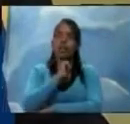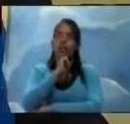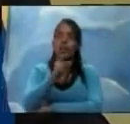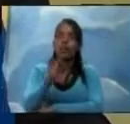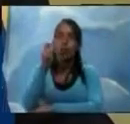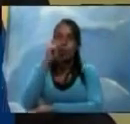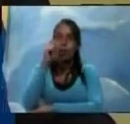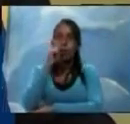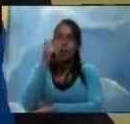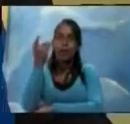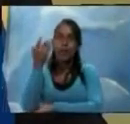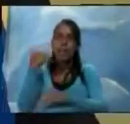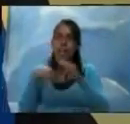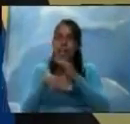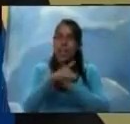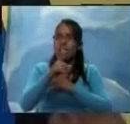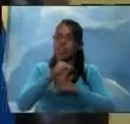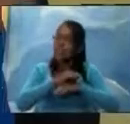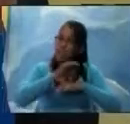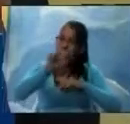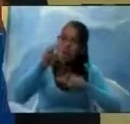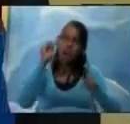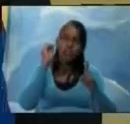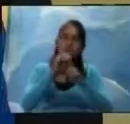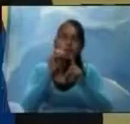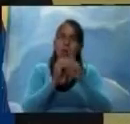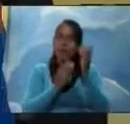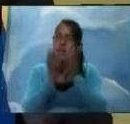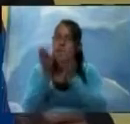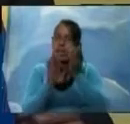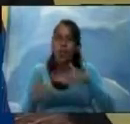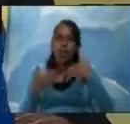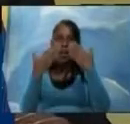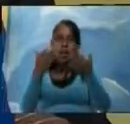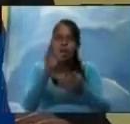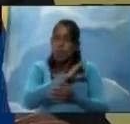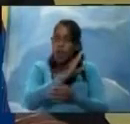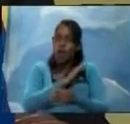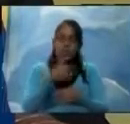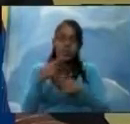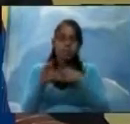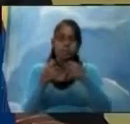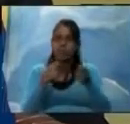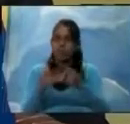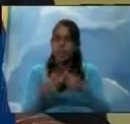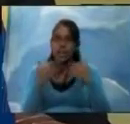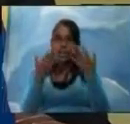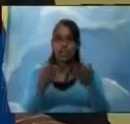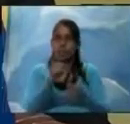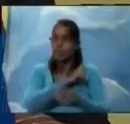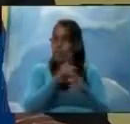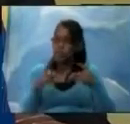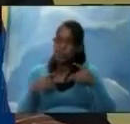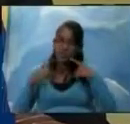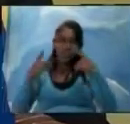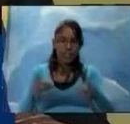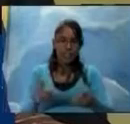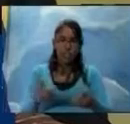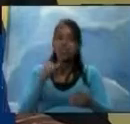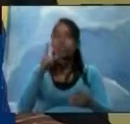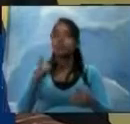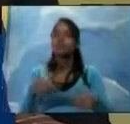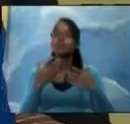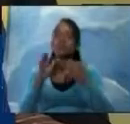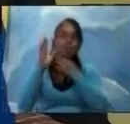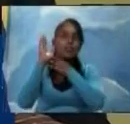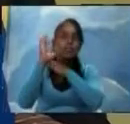que, yéndose lejos, llamó a su siervo y le entregó sus bienes. Entregó los talentos. A uno le